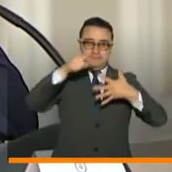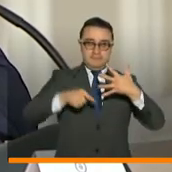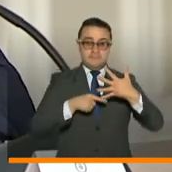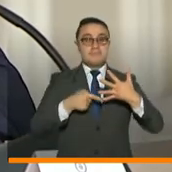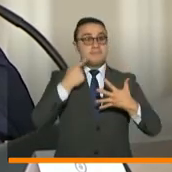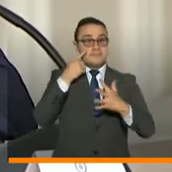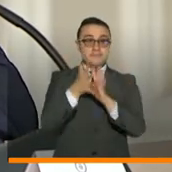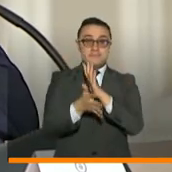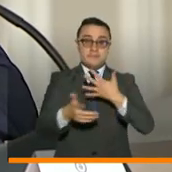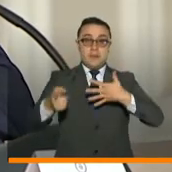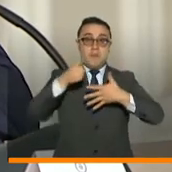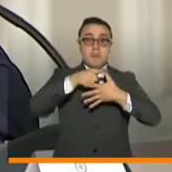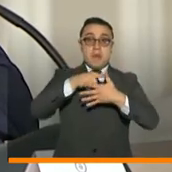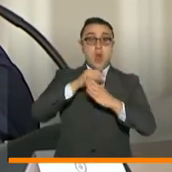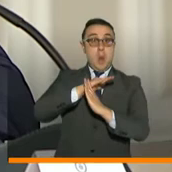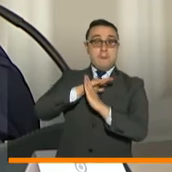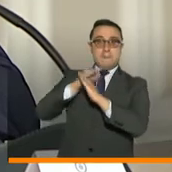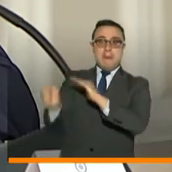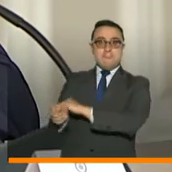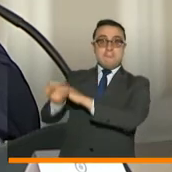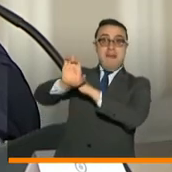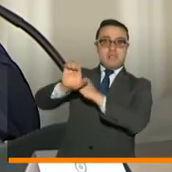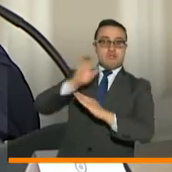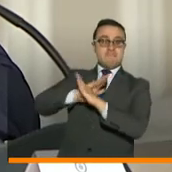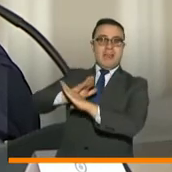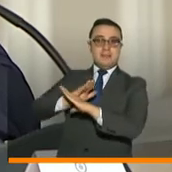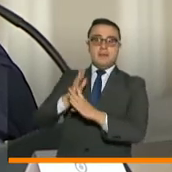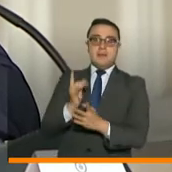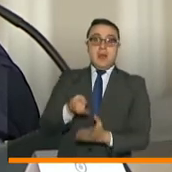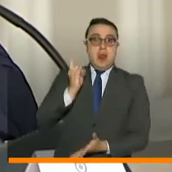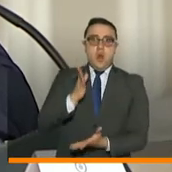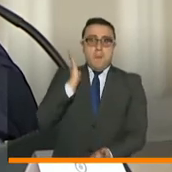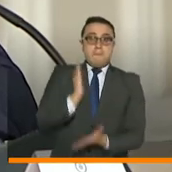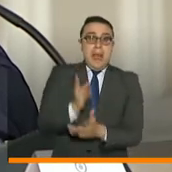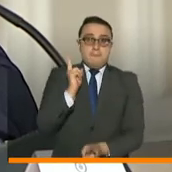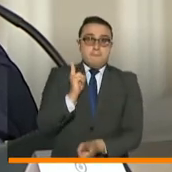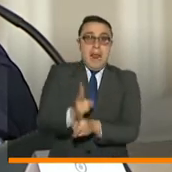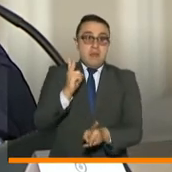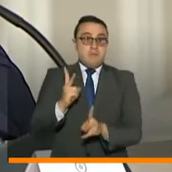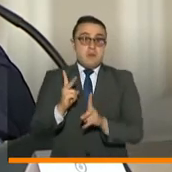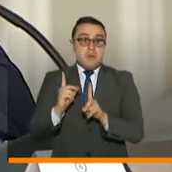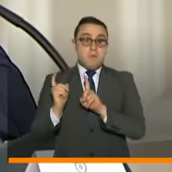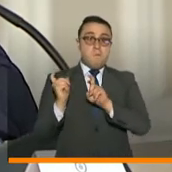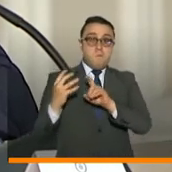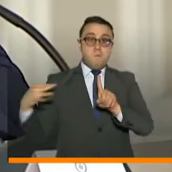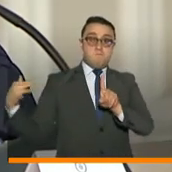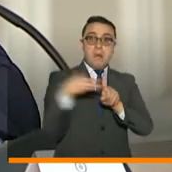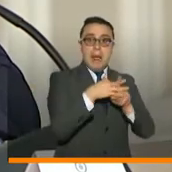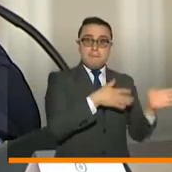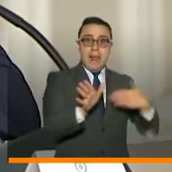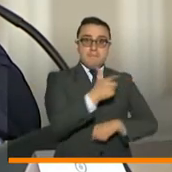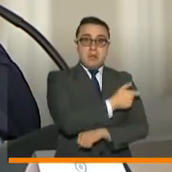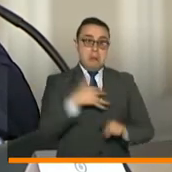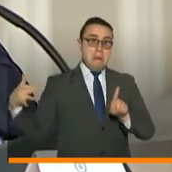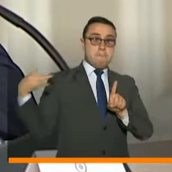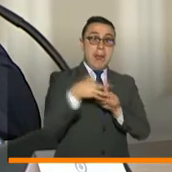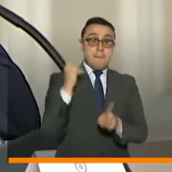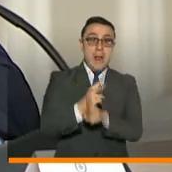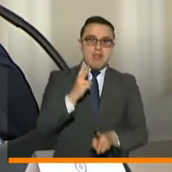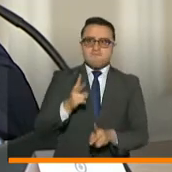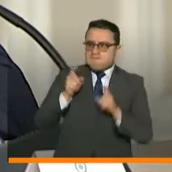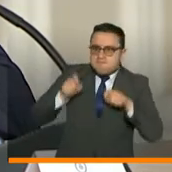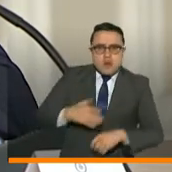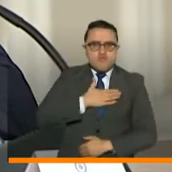supuesto tiene que ver con la prevención con la detección de cualquier riesgo o amenaza que pueda afectar el plan de vacunación vamos a estar muy atentos con todas las